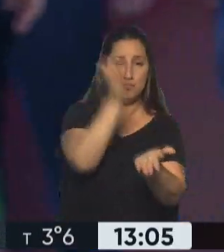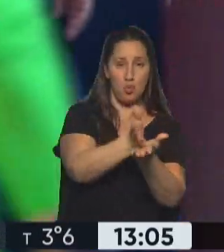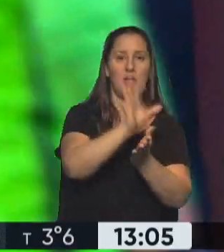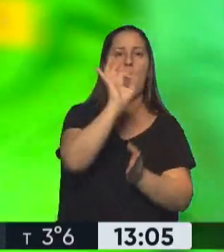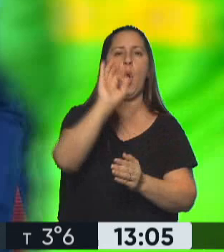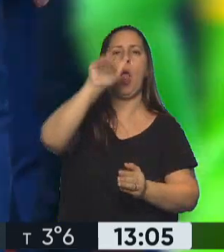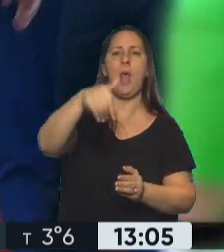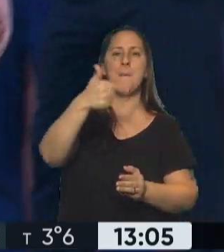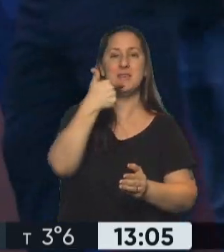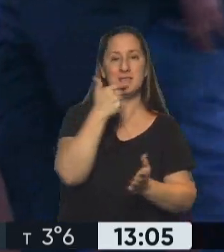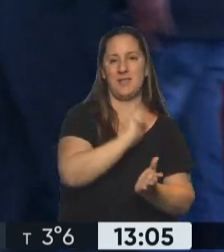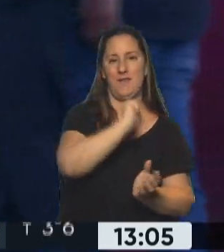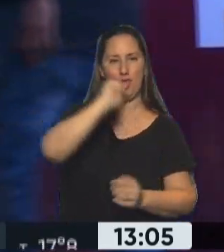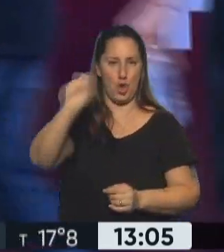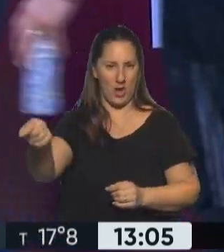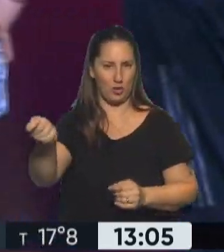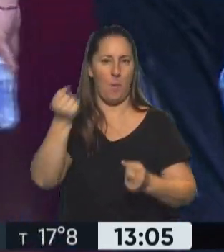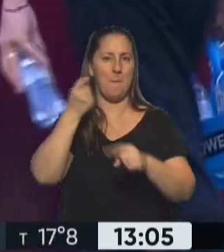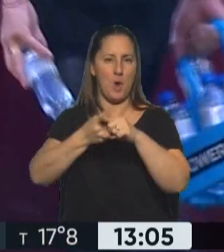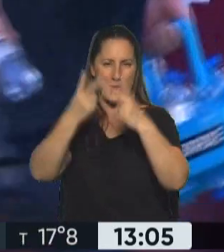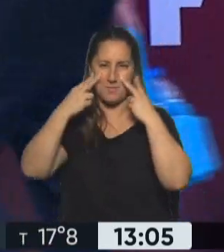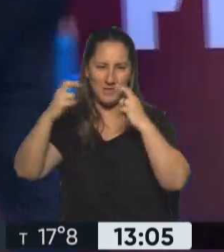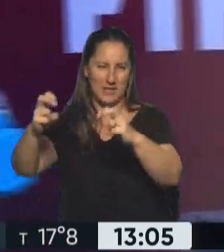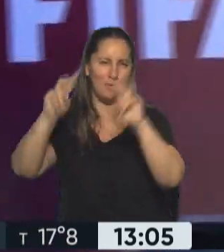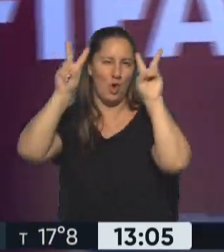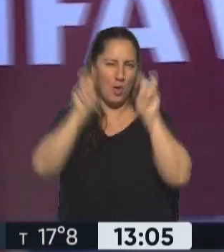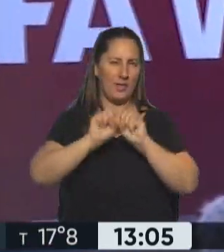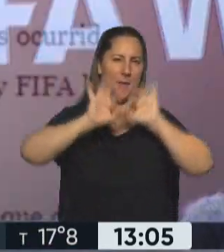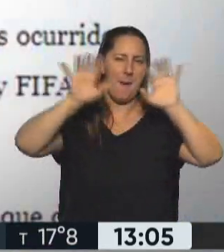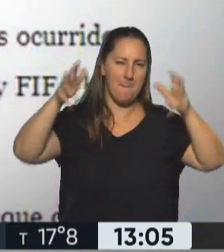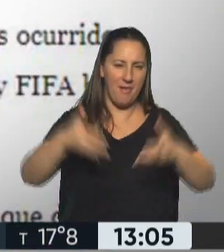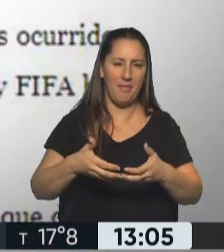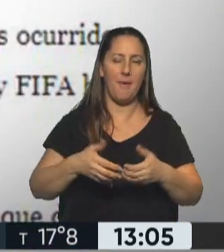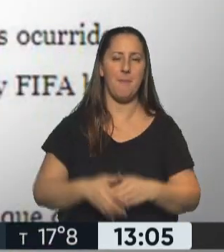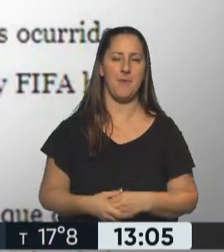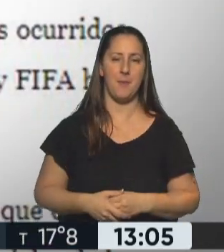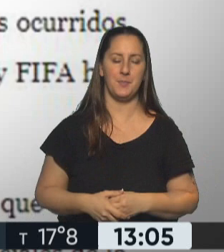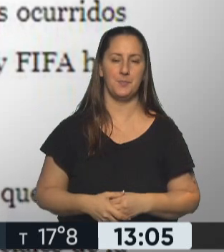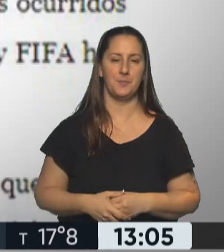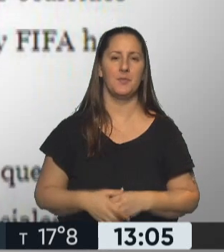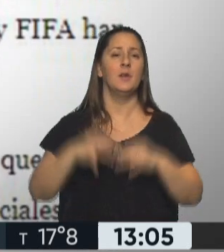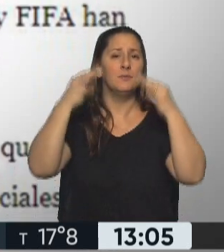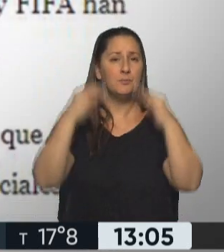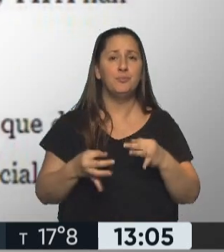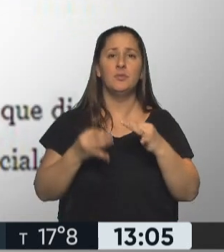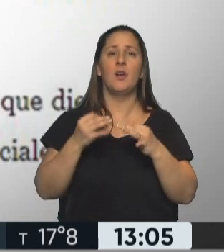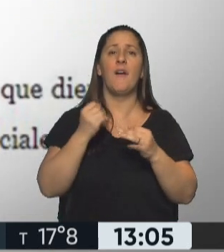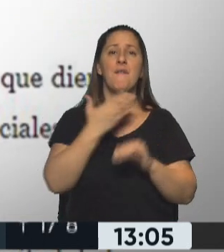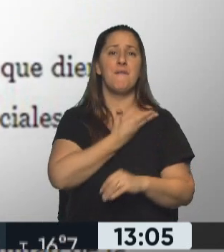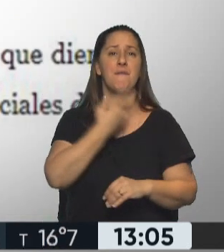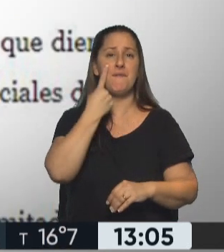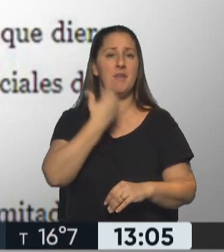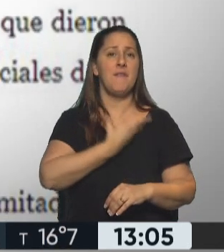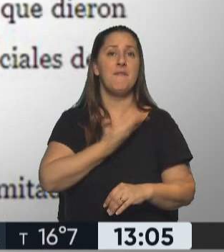por el tema de, bueno, de la investigación, por la pandemia, de apoyo. Lo cierto es que deportivamente la FIFA tendrá